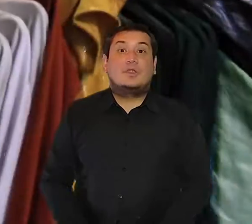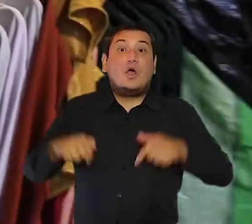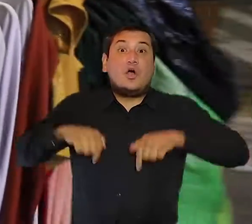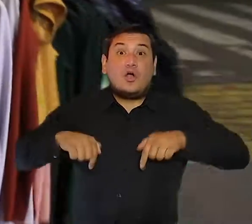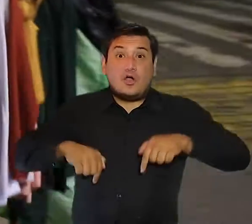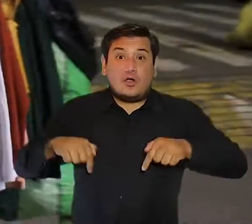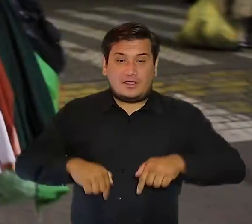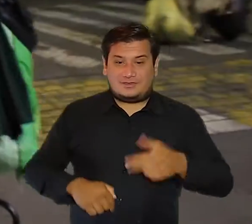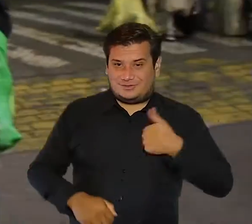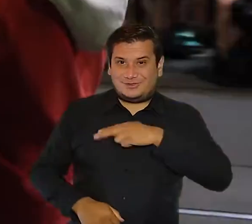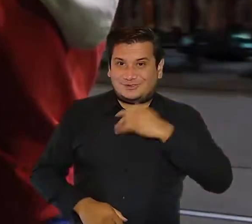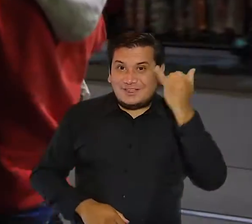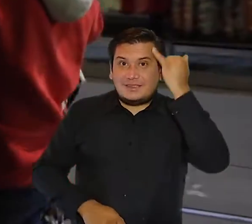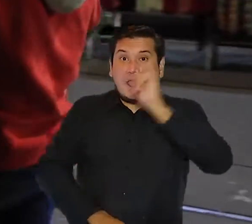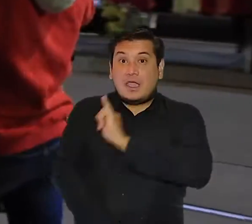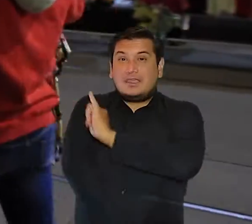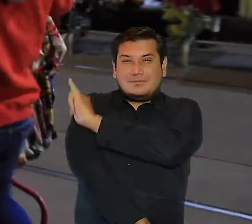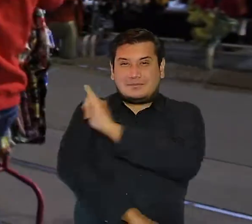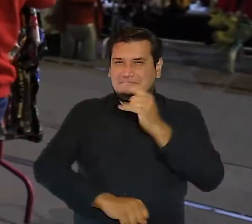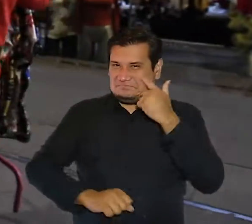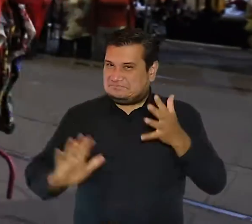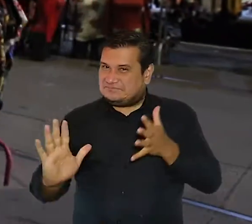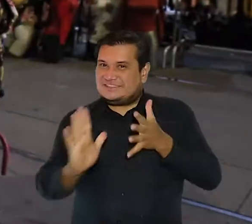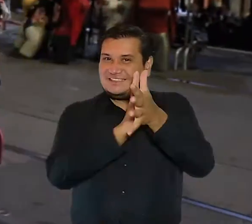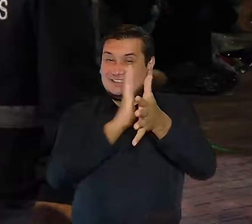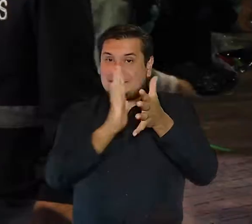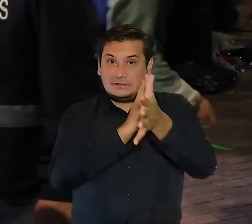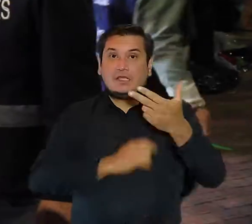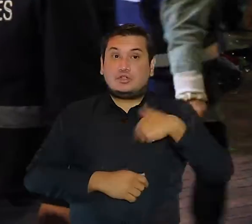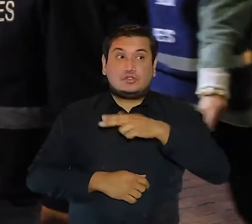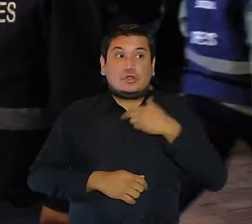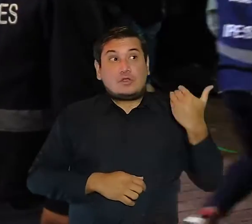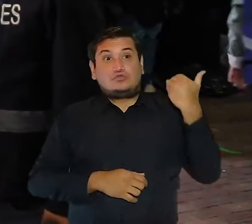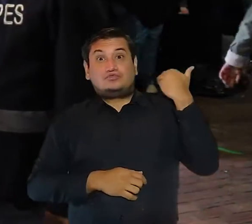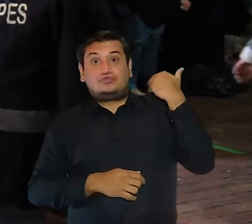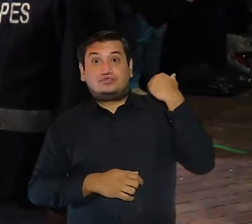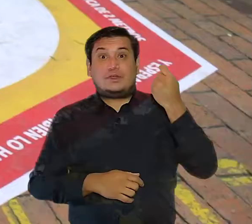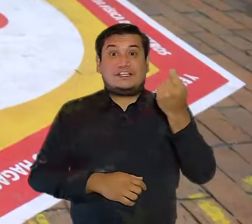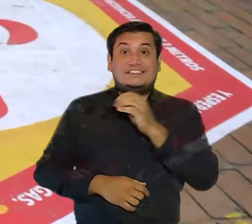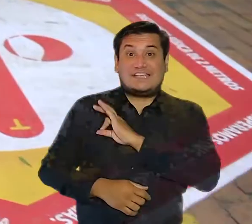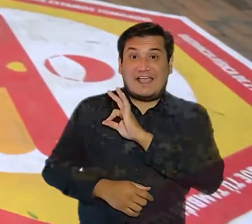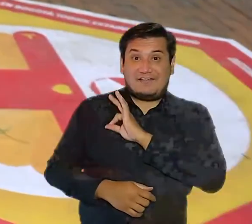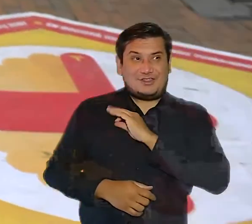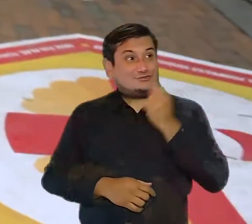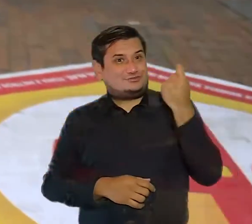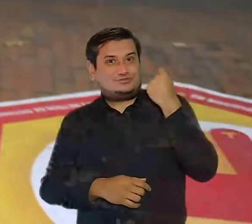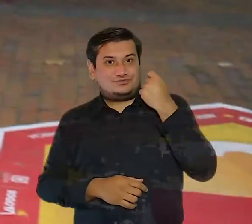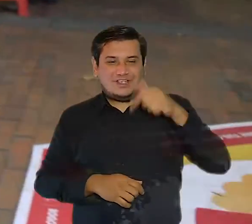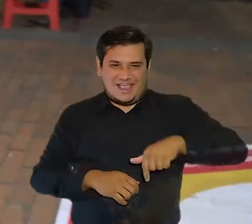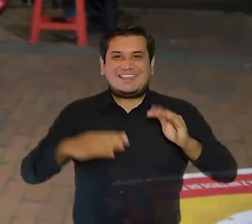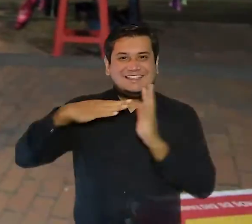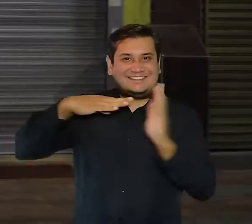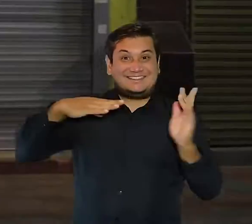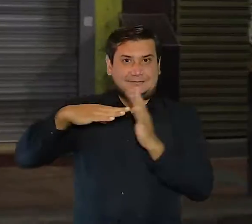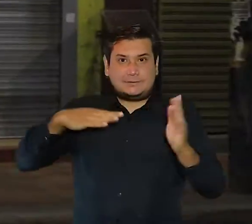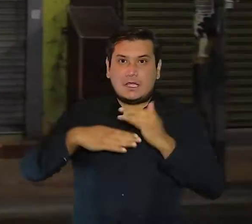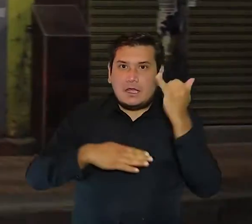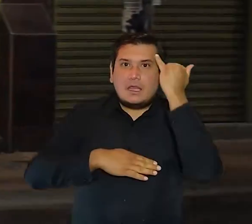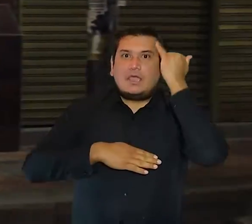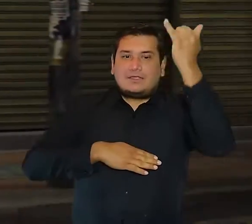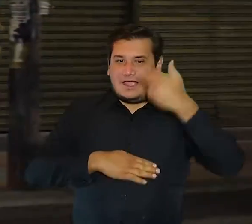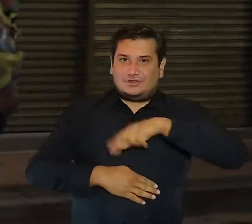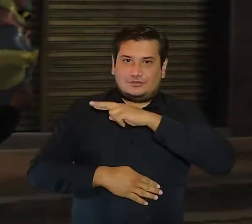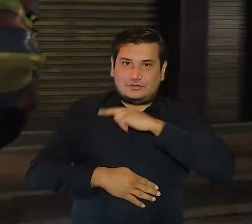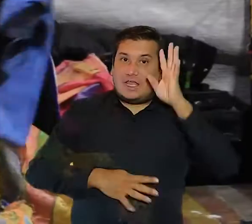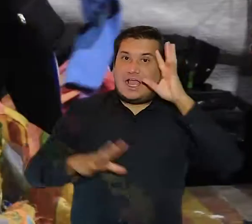Hoy, desde el IPES, queremos contarle a Bogotá que el piloto que iniciamos el día sábado en el sector de San Victorino, en el